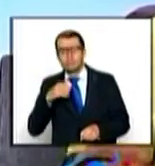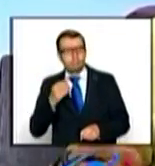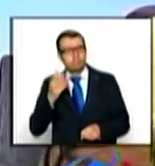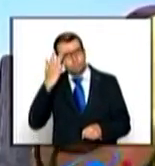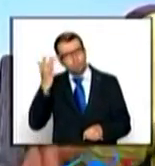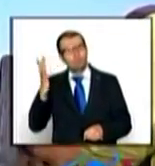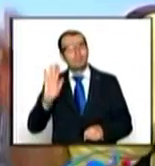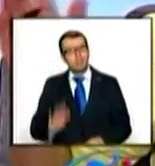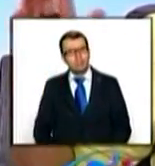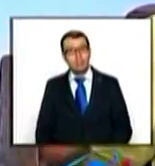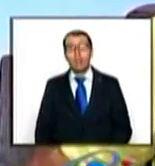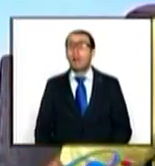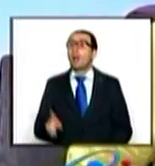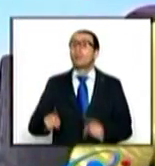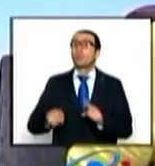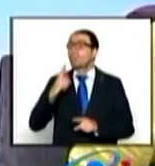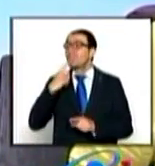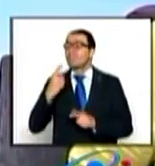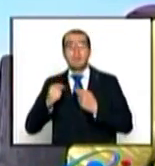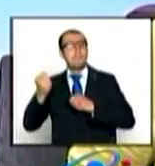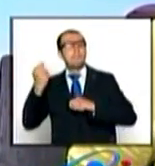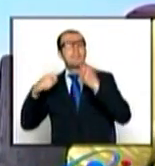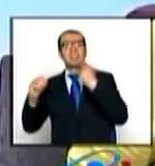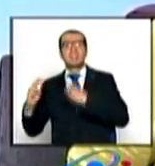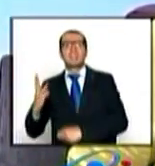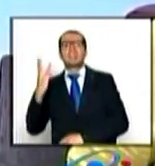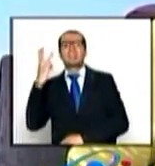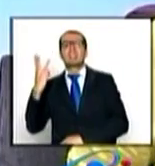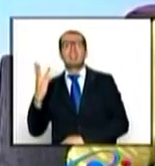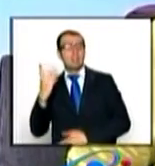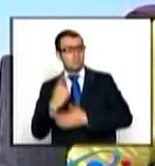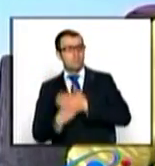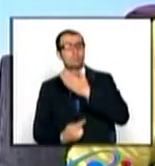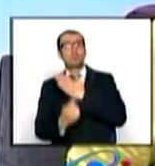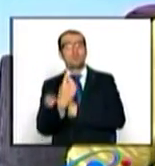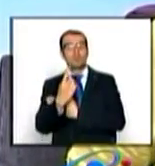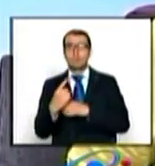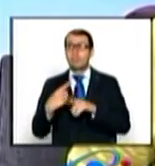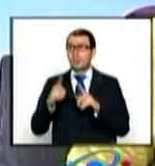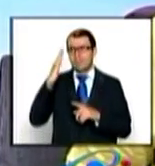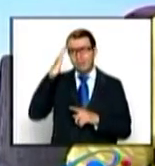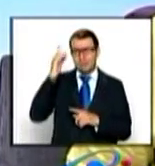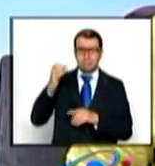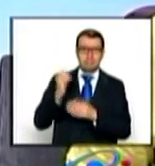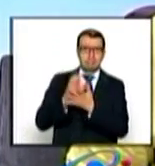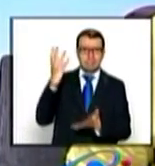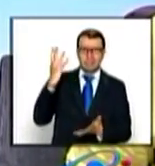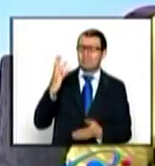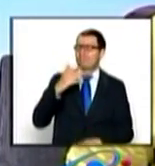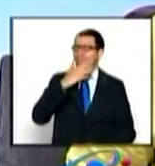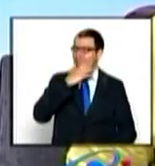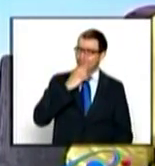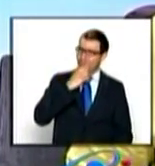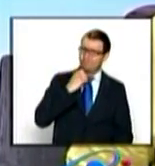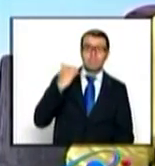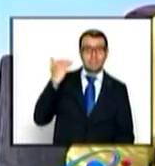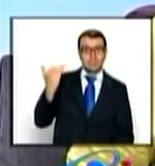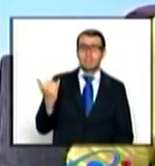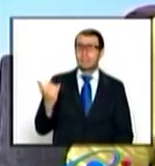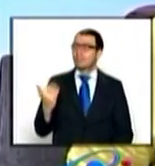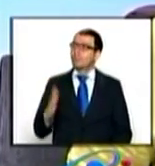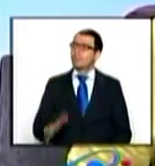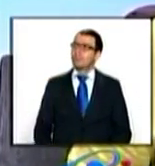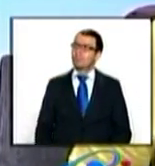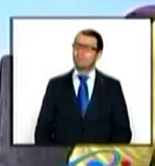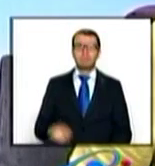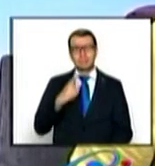venden 3 frascos por el valor de uno, cuando uno sabe que la materia prima es tan cara que ni siquiera con lo que le vendieron los 3 son capaces de